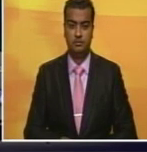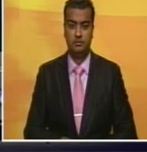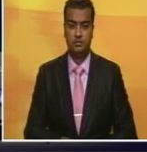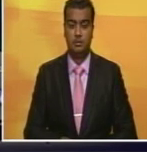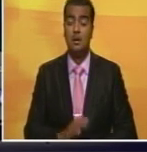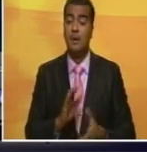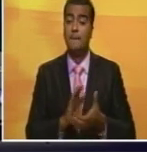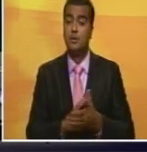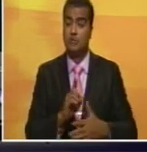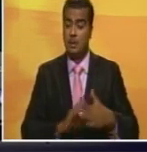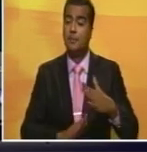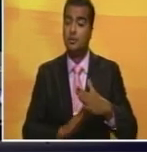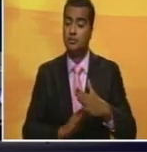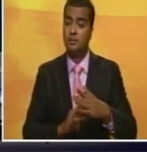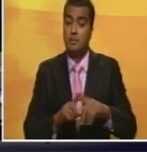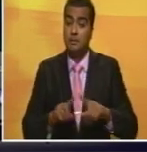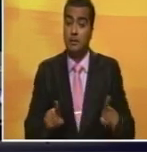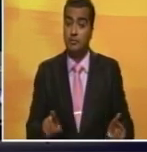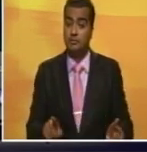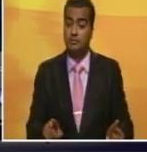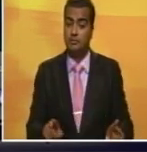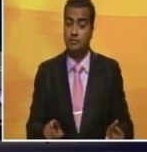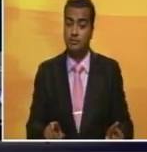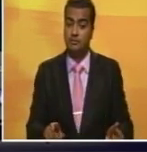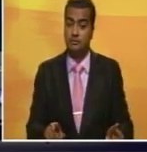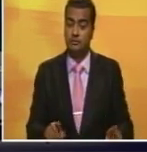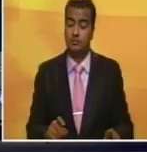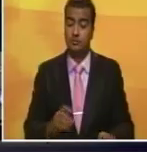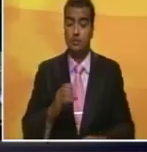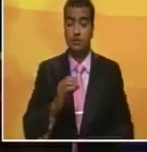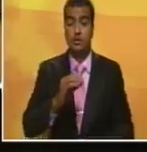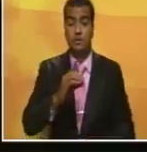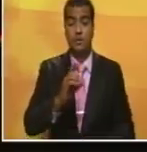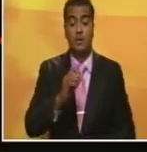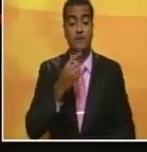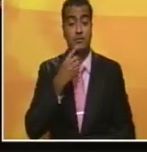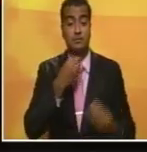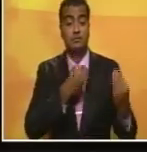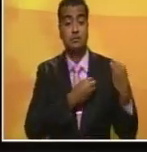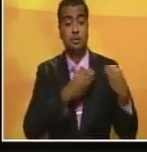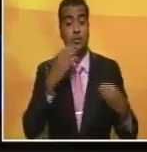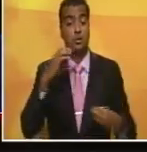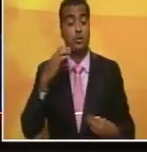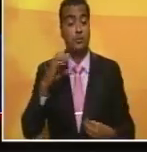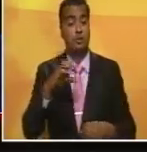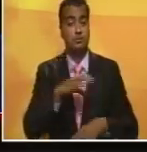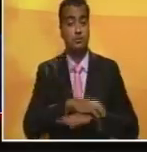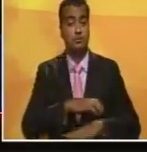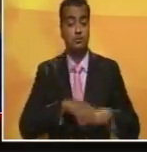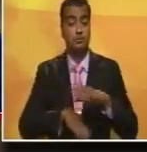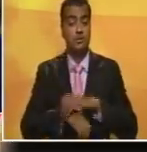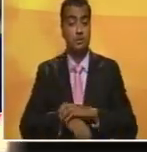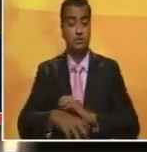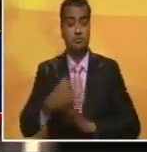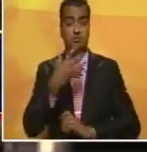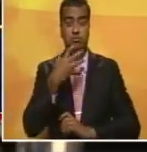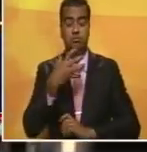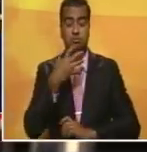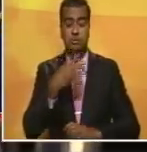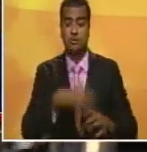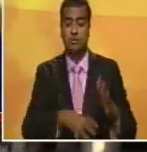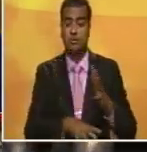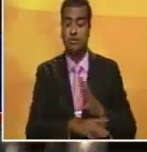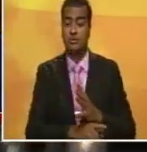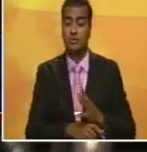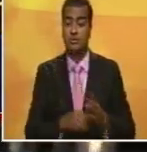Bien, amigos, hacemos una pausa. Pero al regreso, Caso Odebrecht. senador colombiano enviado a prisión por escándalo de